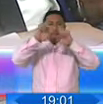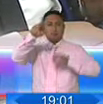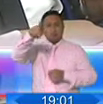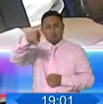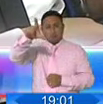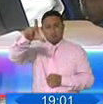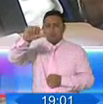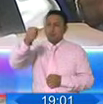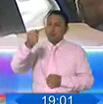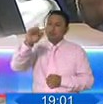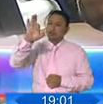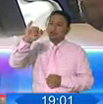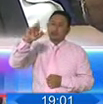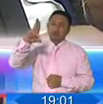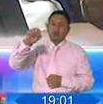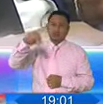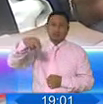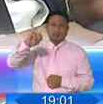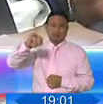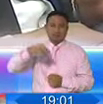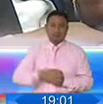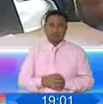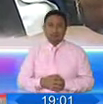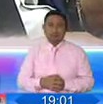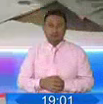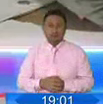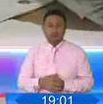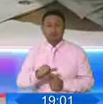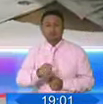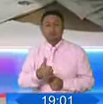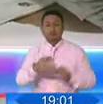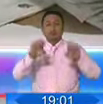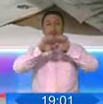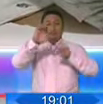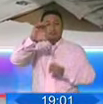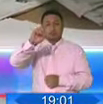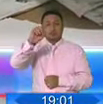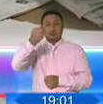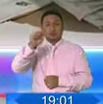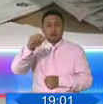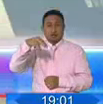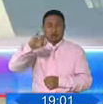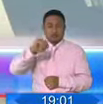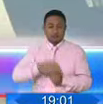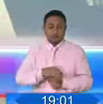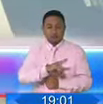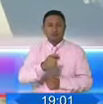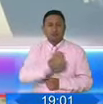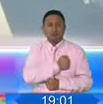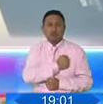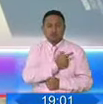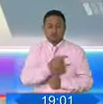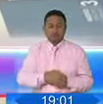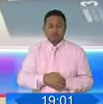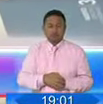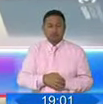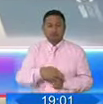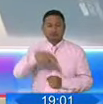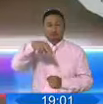cuyo presidente sería Mauricio Neme, y a la inmobiliaria Cosani S.A., de la cual su propietario sería